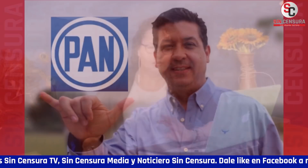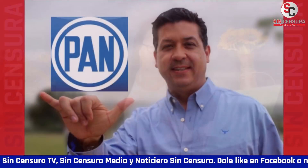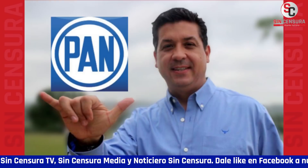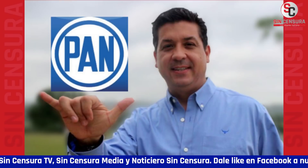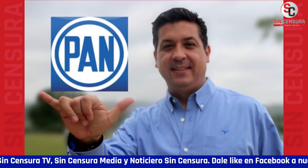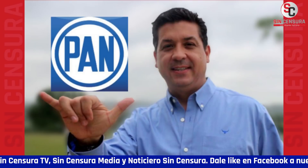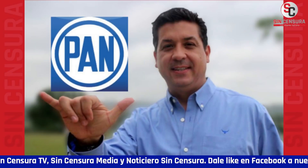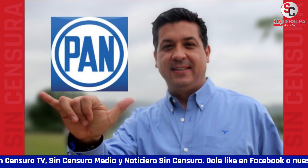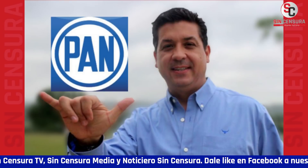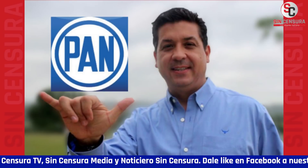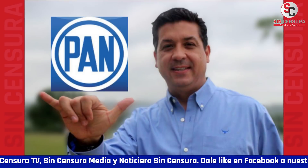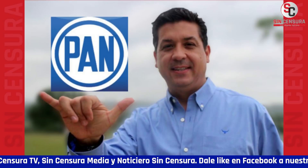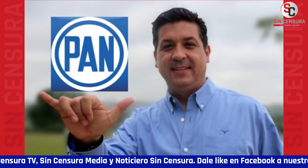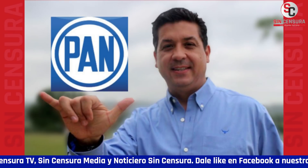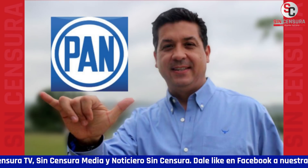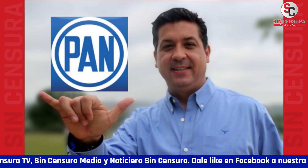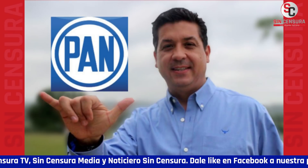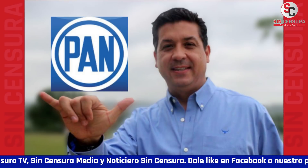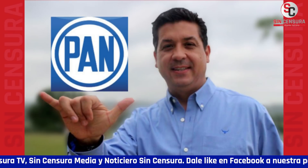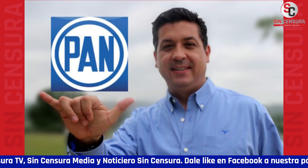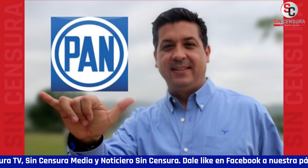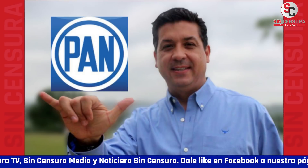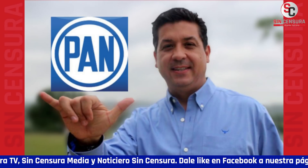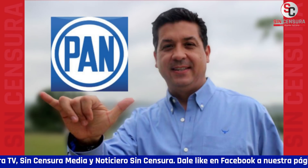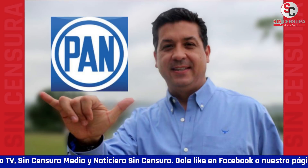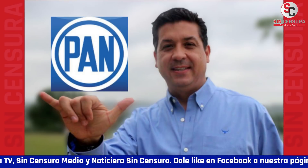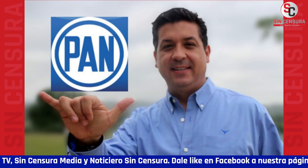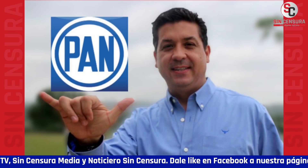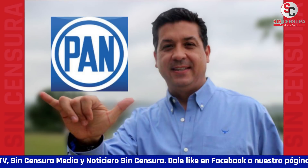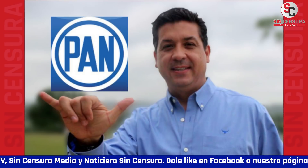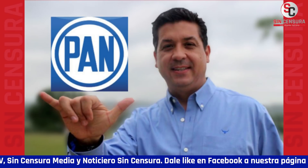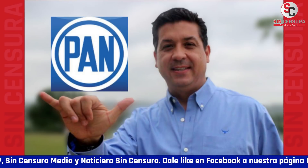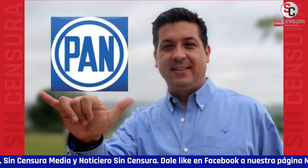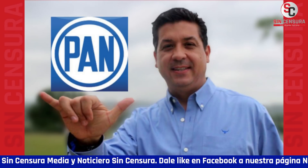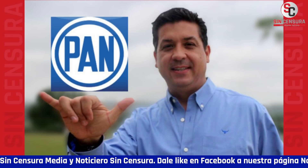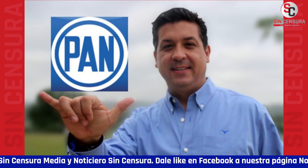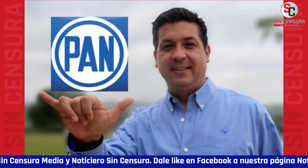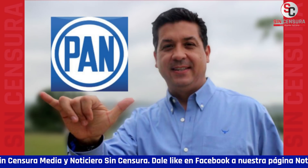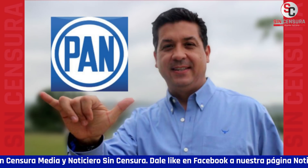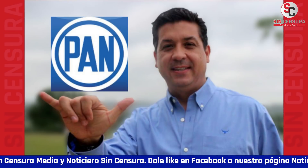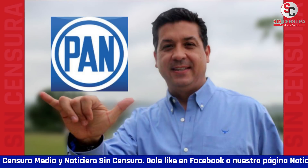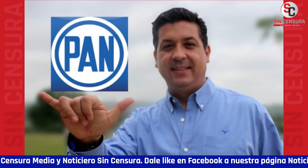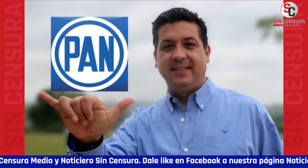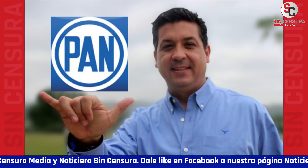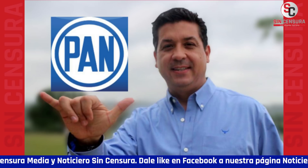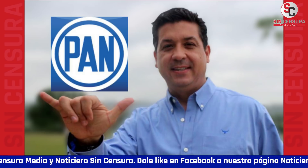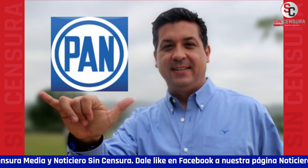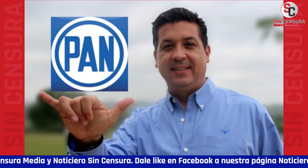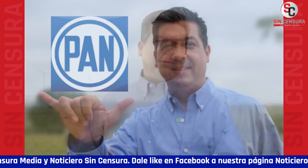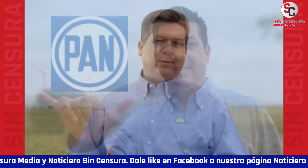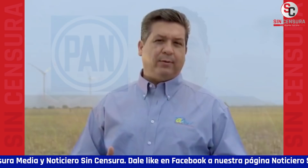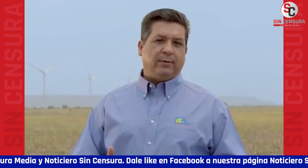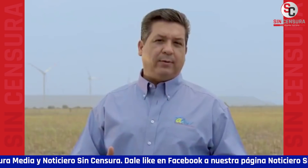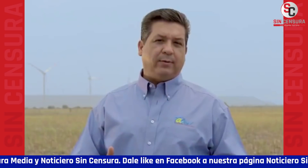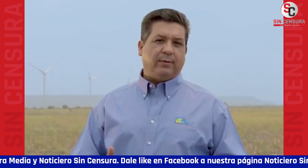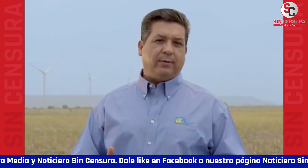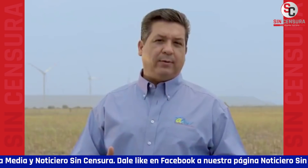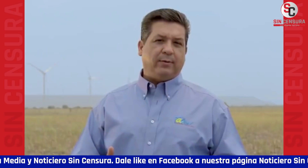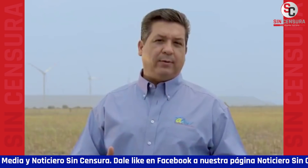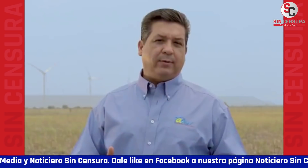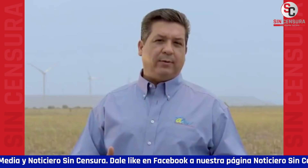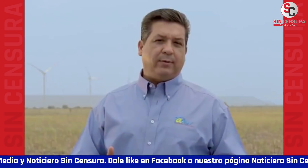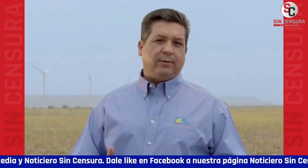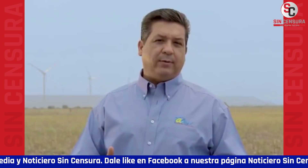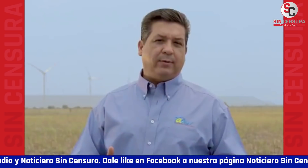dicen que no es de él, pero son ellos los que rompen el cordón y todo esto, pero bueno. Cabeza de Vaca sigue siendo tema de qué hablar. Hay